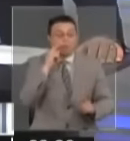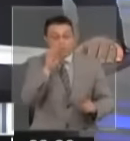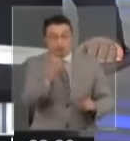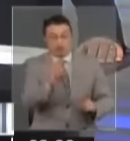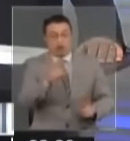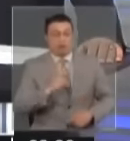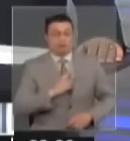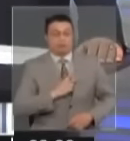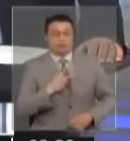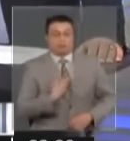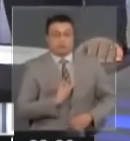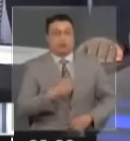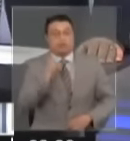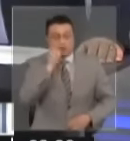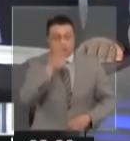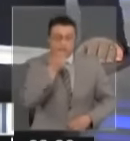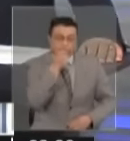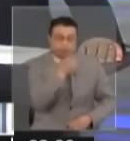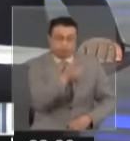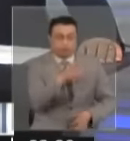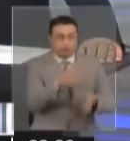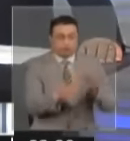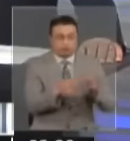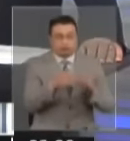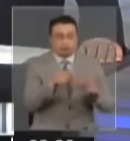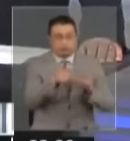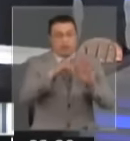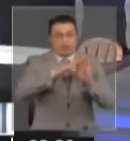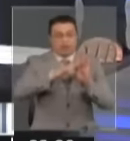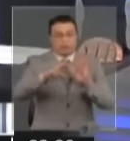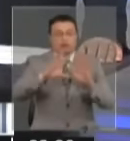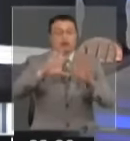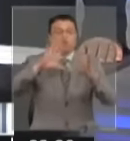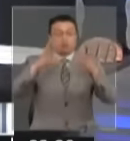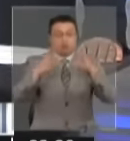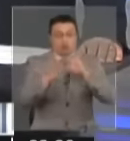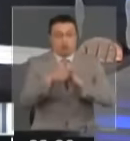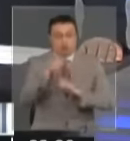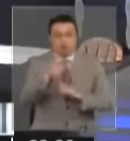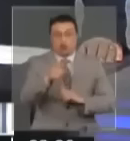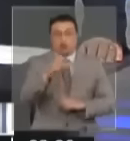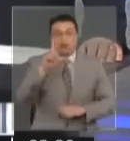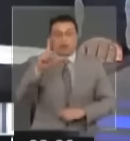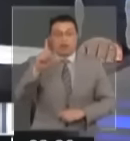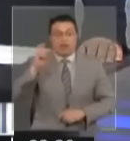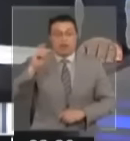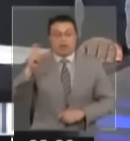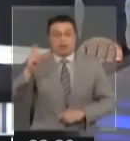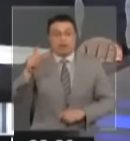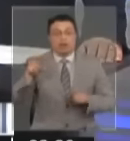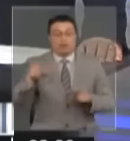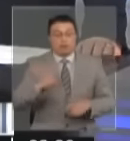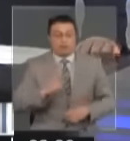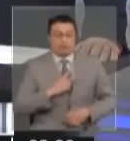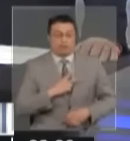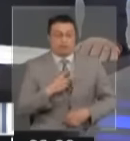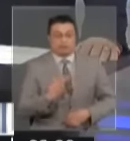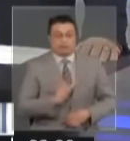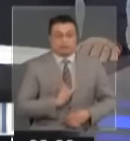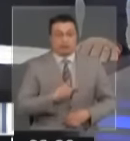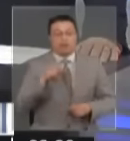bien. Mañana haremos la denuncia respectiva. Ella es representante del mundo LGBT. Y sin duda que